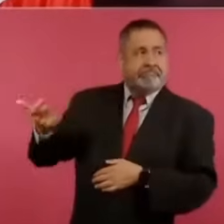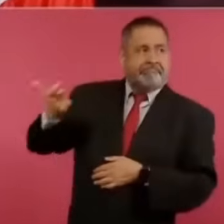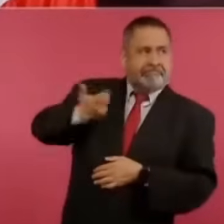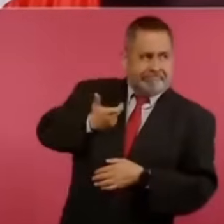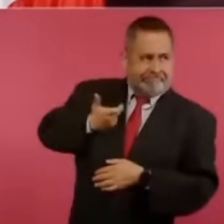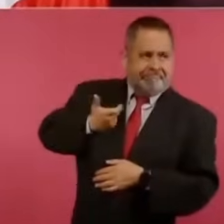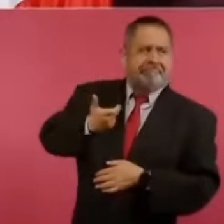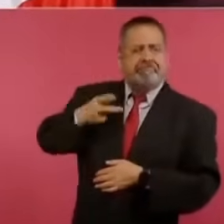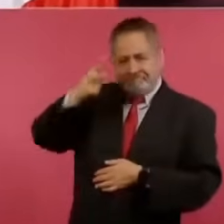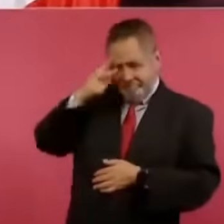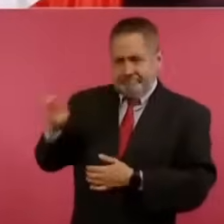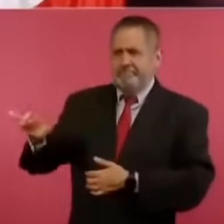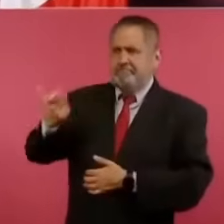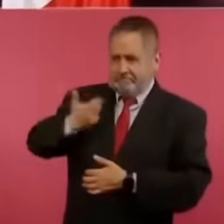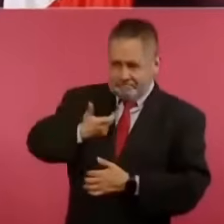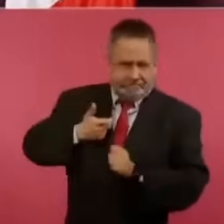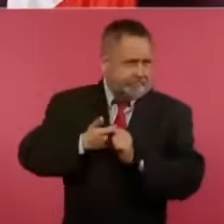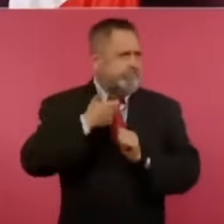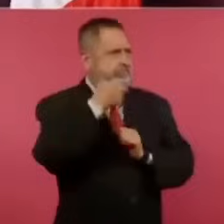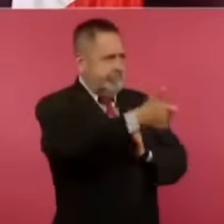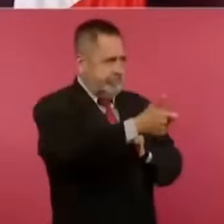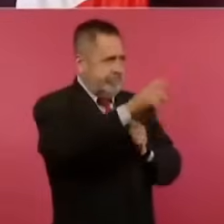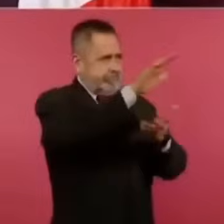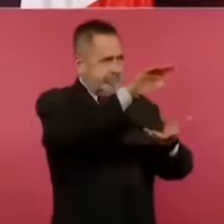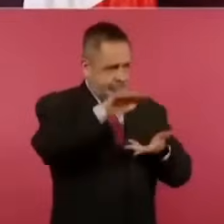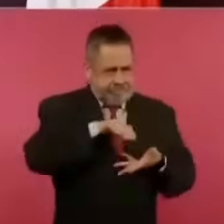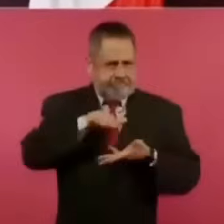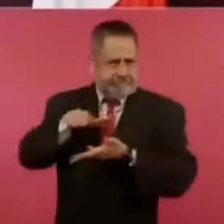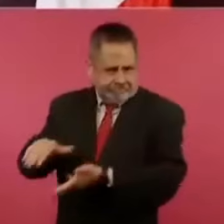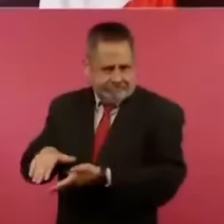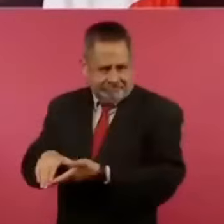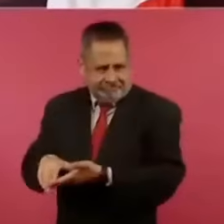con el gobierno de México. Y en efecto,